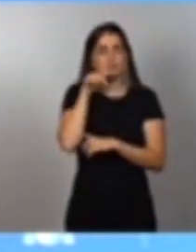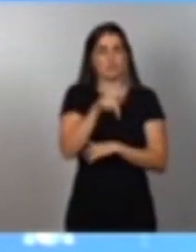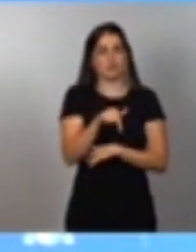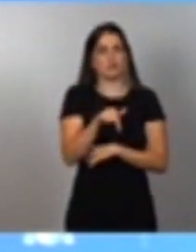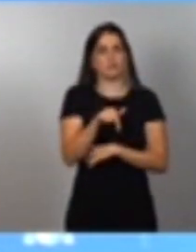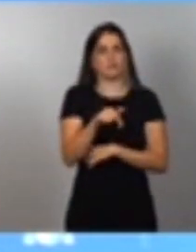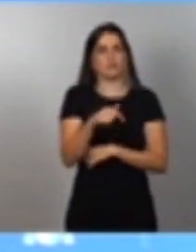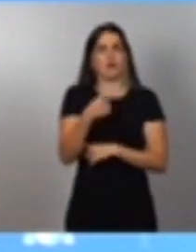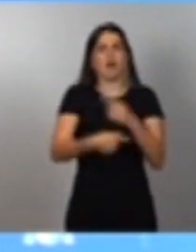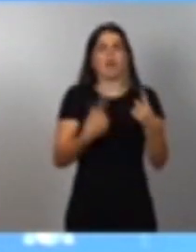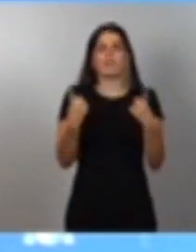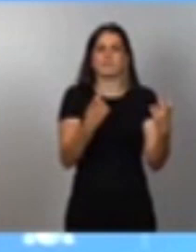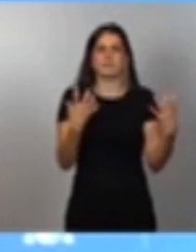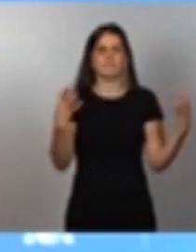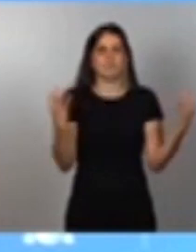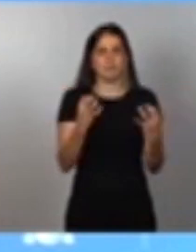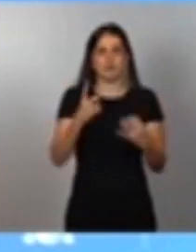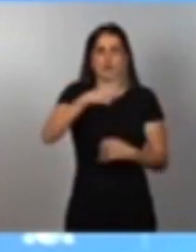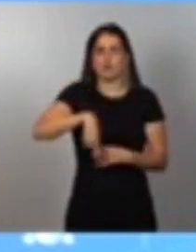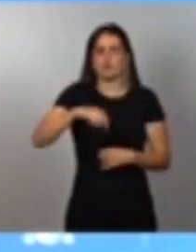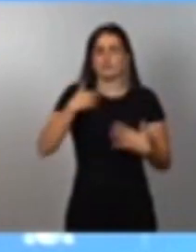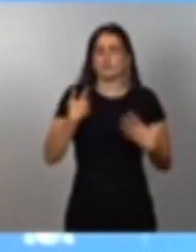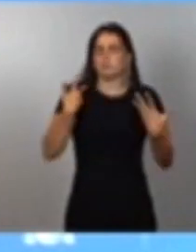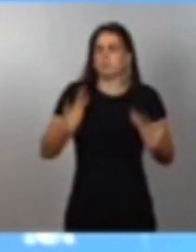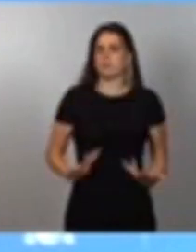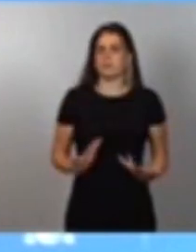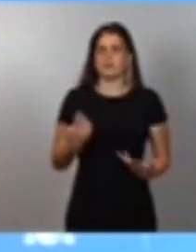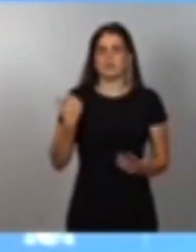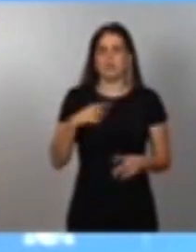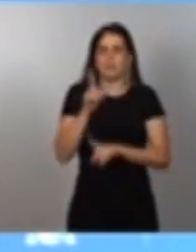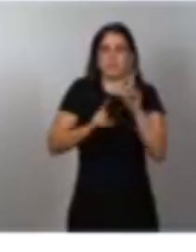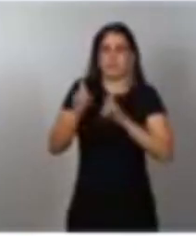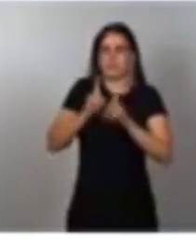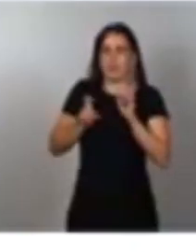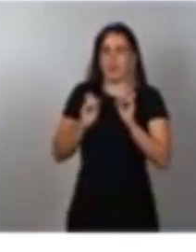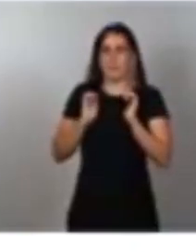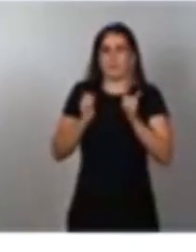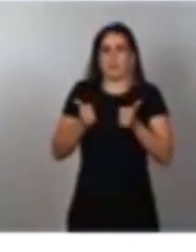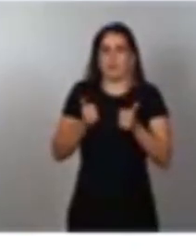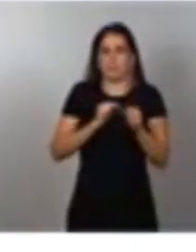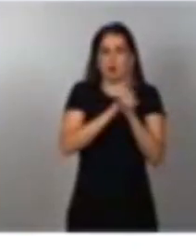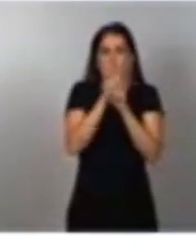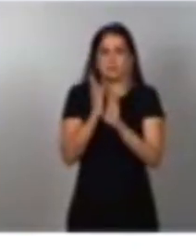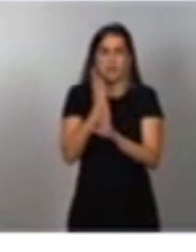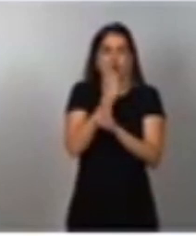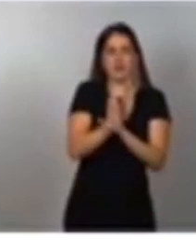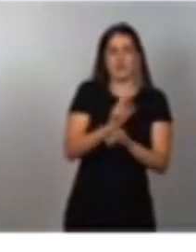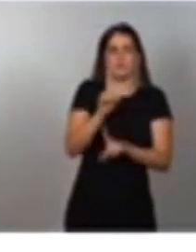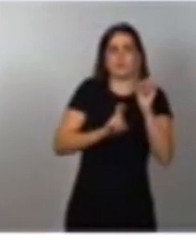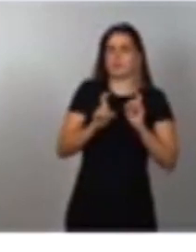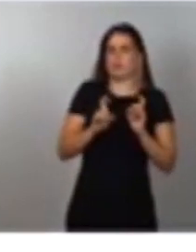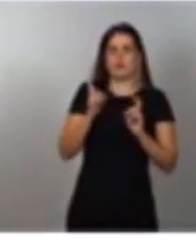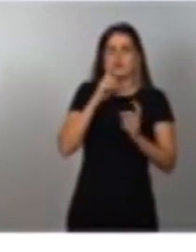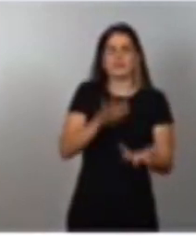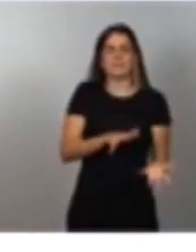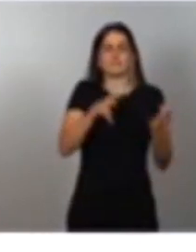territorial, pues no podemos conformarnos con regresar al punto de partida previo al COVID-19, sino lo que tenemos que hacer es transformar, mirar hacia adelante,